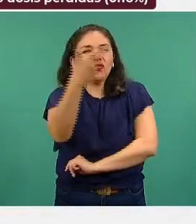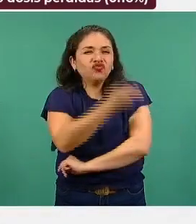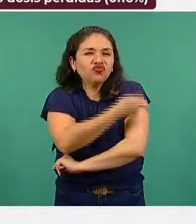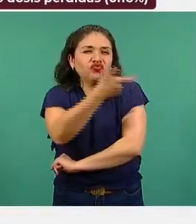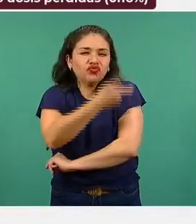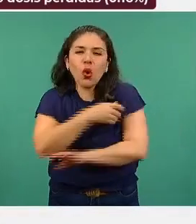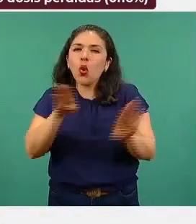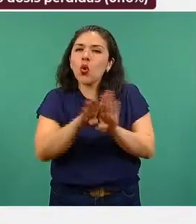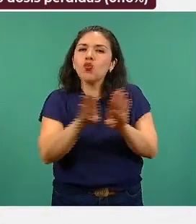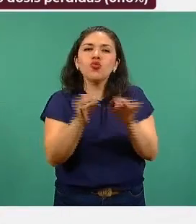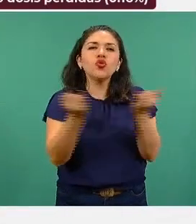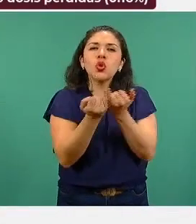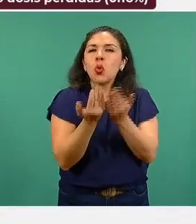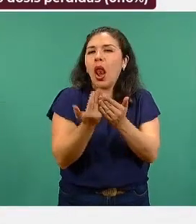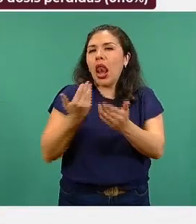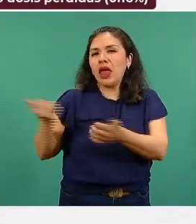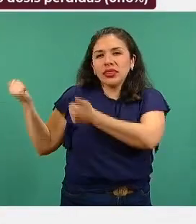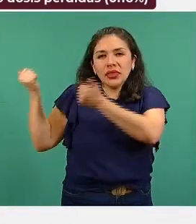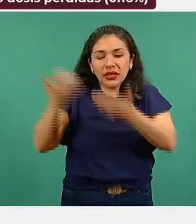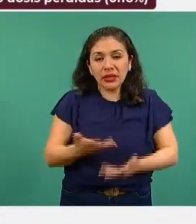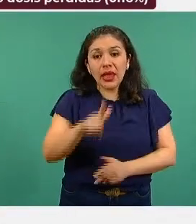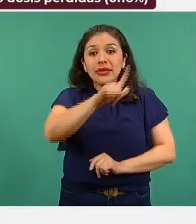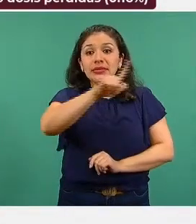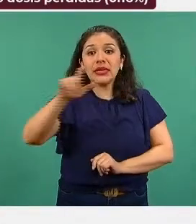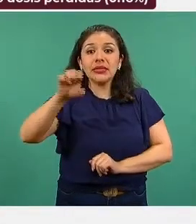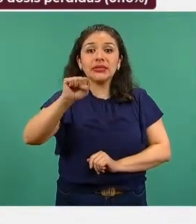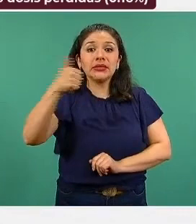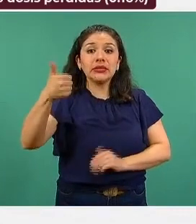como hicimos con el paquete previo.